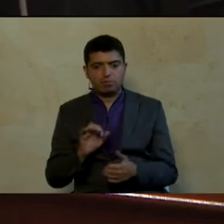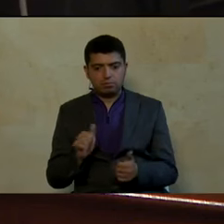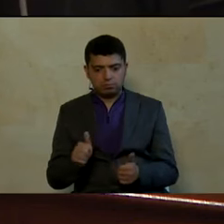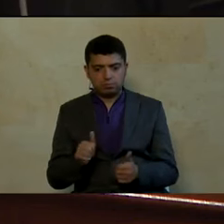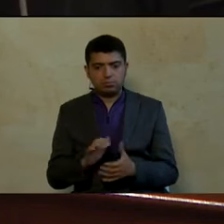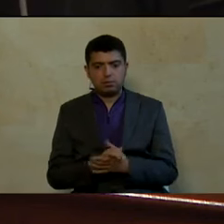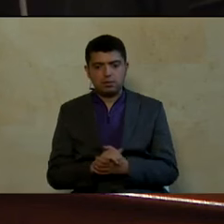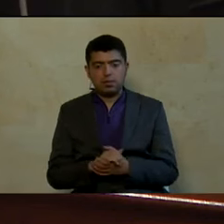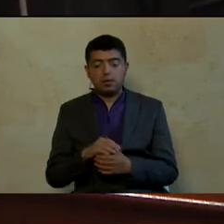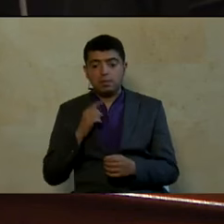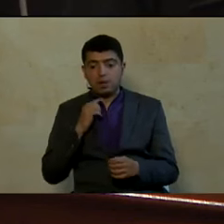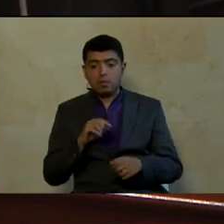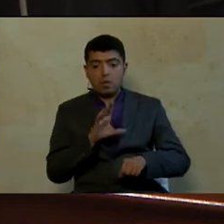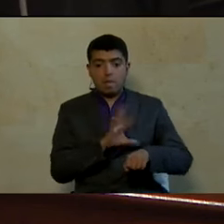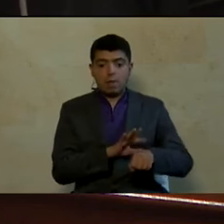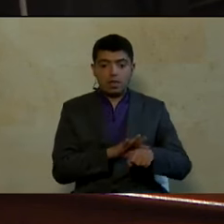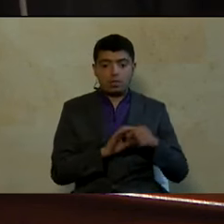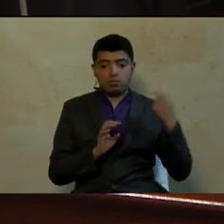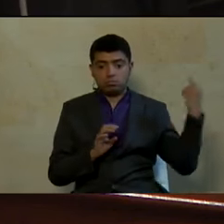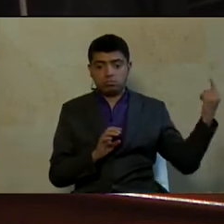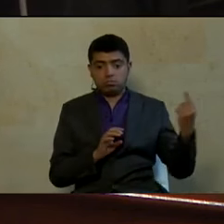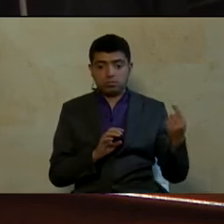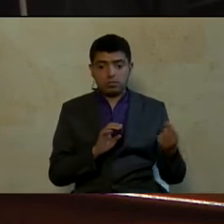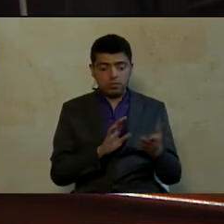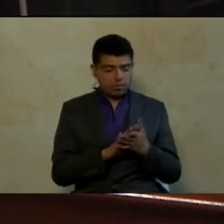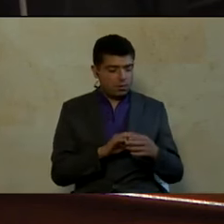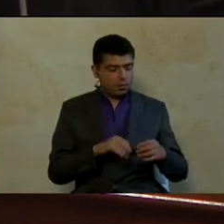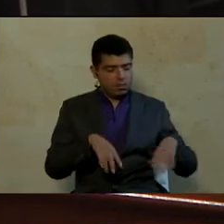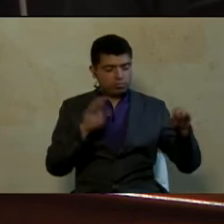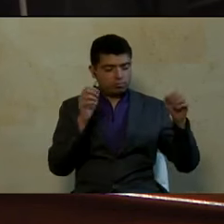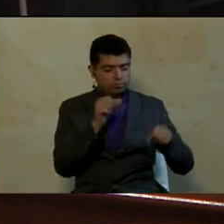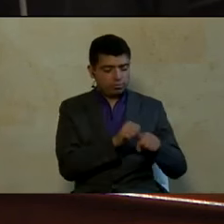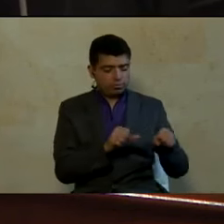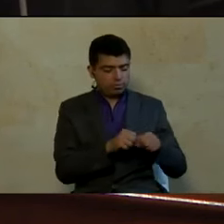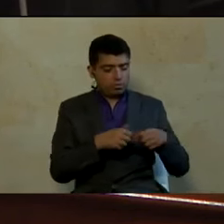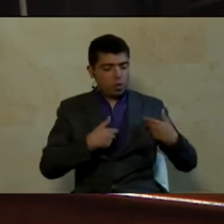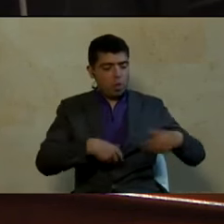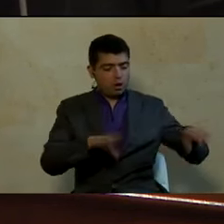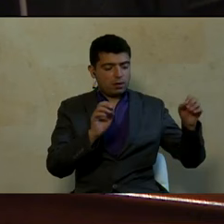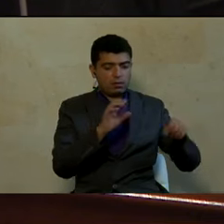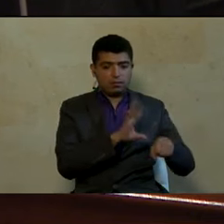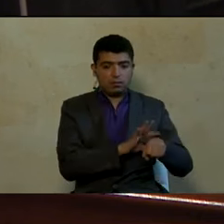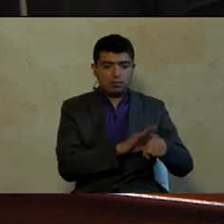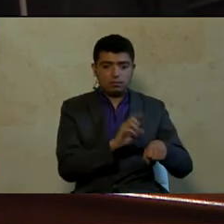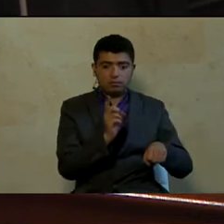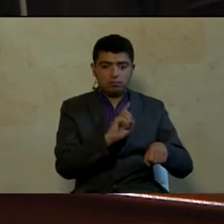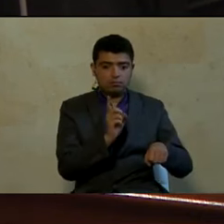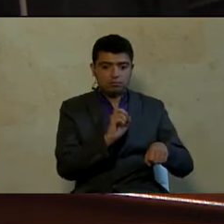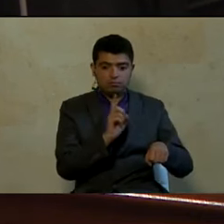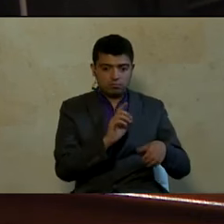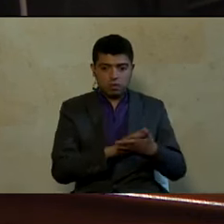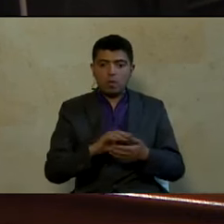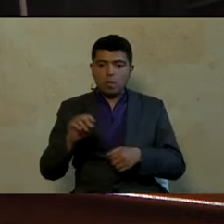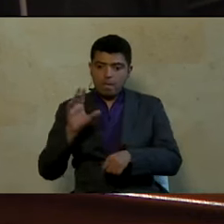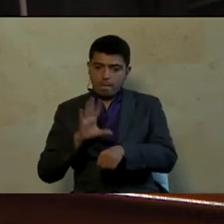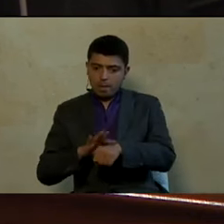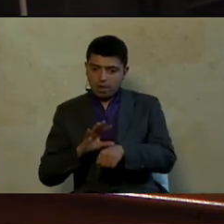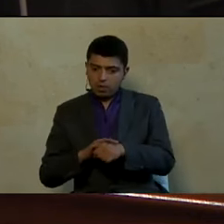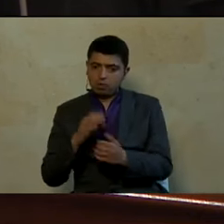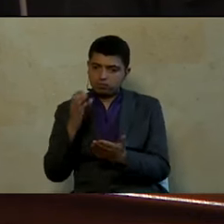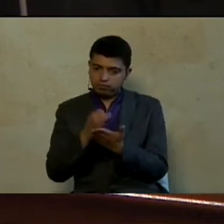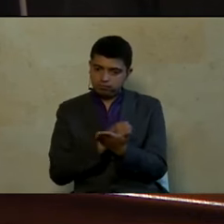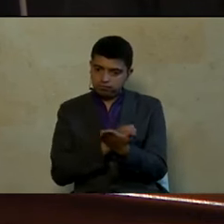cirugías plásticas estéticas sino un cirujano plástico que se ha preparado calificado y